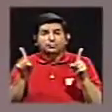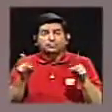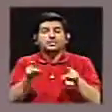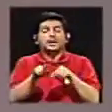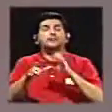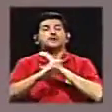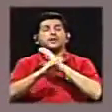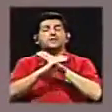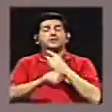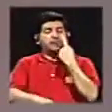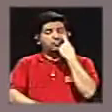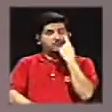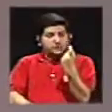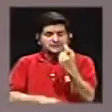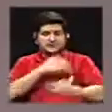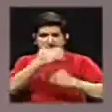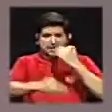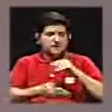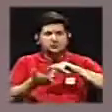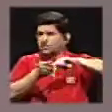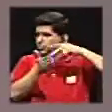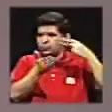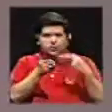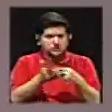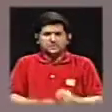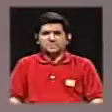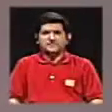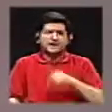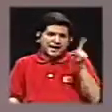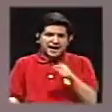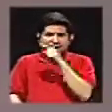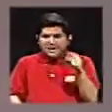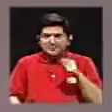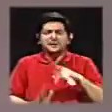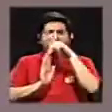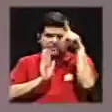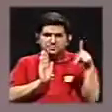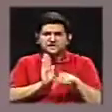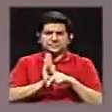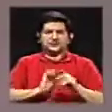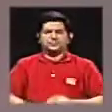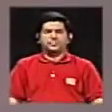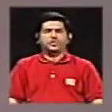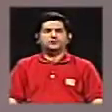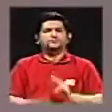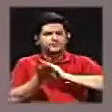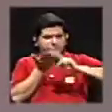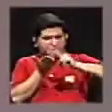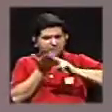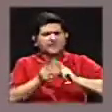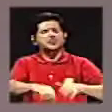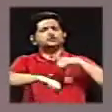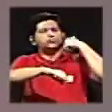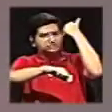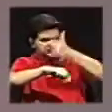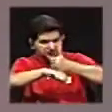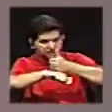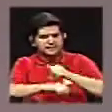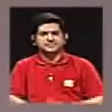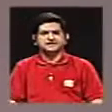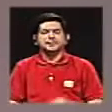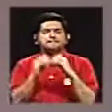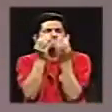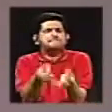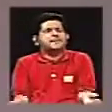tener cuidado de que esa fiscalización no se convierta en una descalificación de principio. Liberación Nacional ha creado los